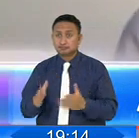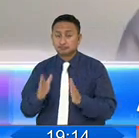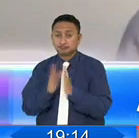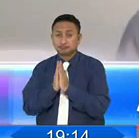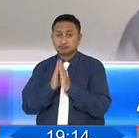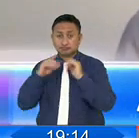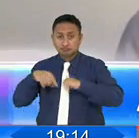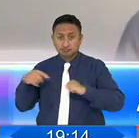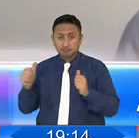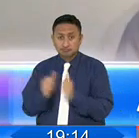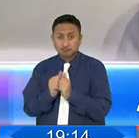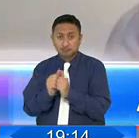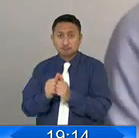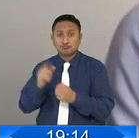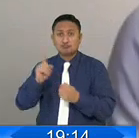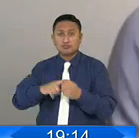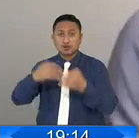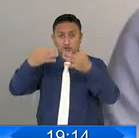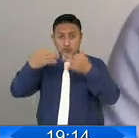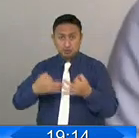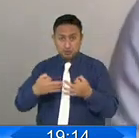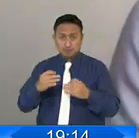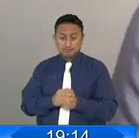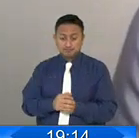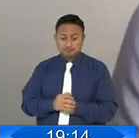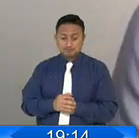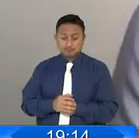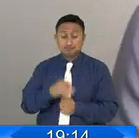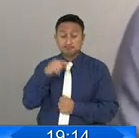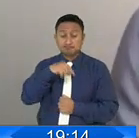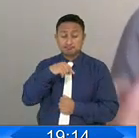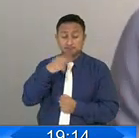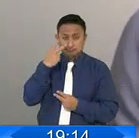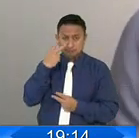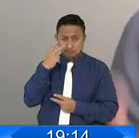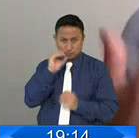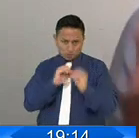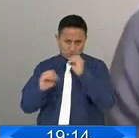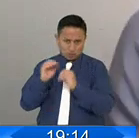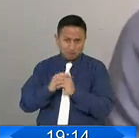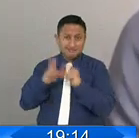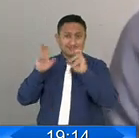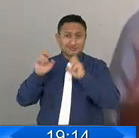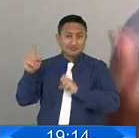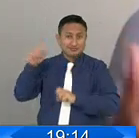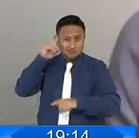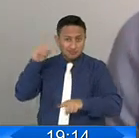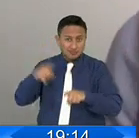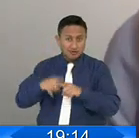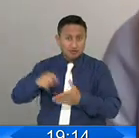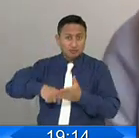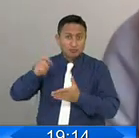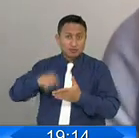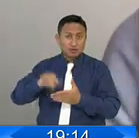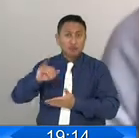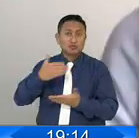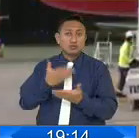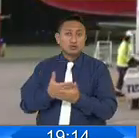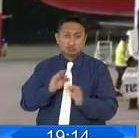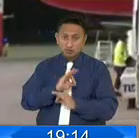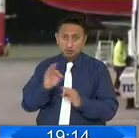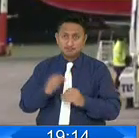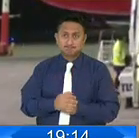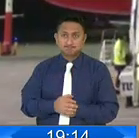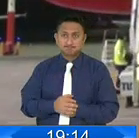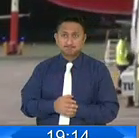el acompañamiento de Quito Nesto para que sean los observadores de los términos de referencia, informes de justificación, etcétera.